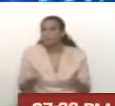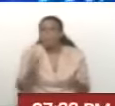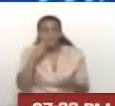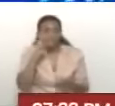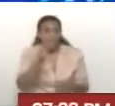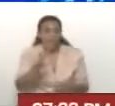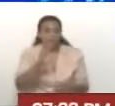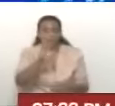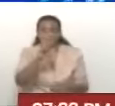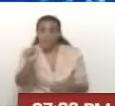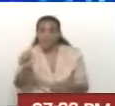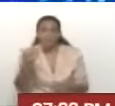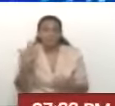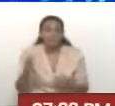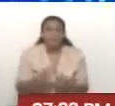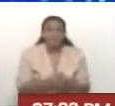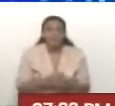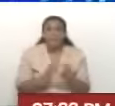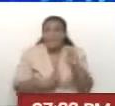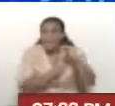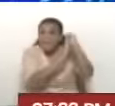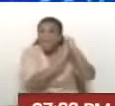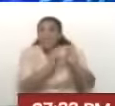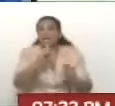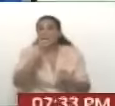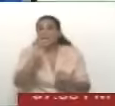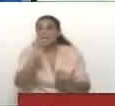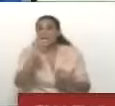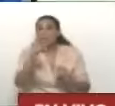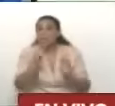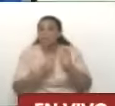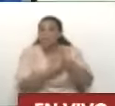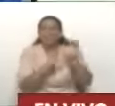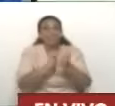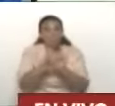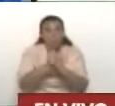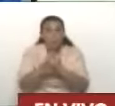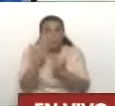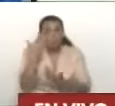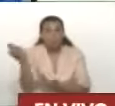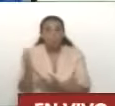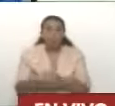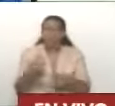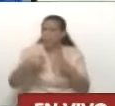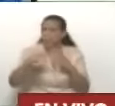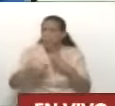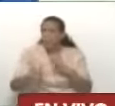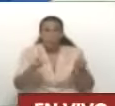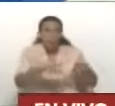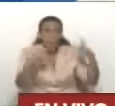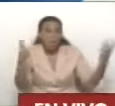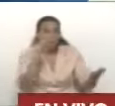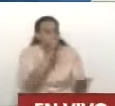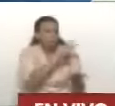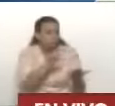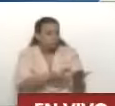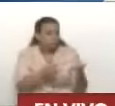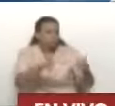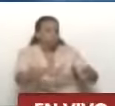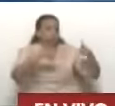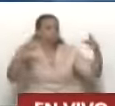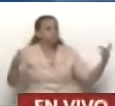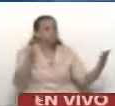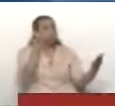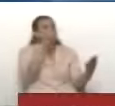Vea, Líder, hay uno que se llama Líder. El del deporte. Bueno, entre otros que yo leo, ¿verdad, Silita? Lo leemos